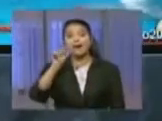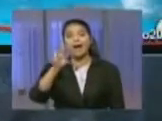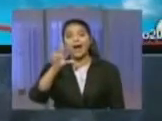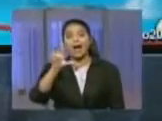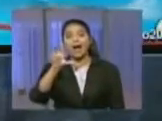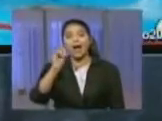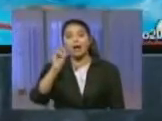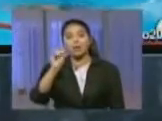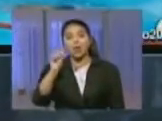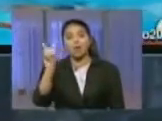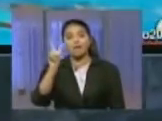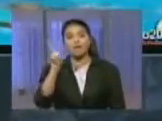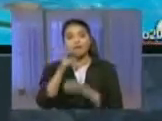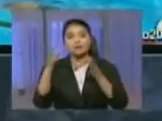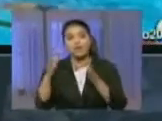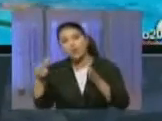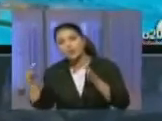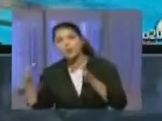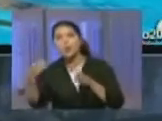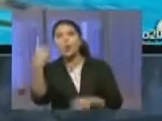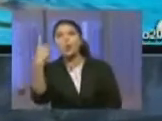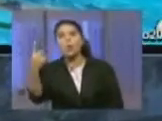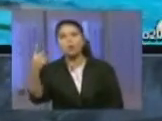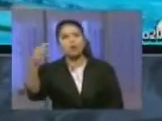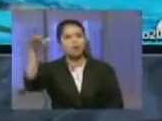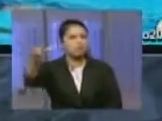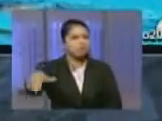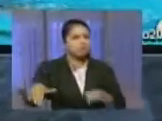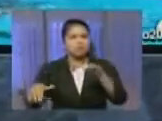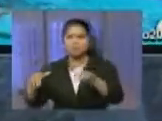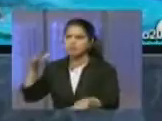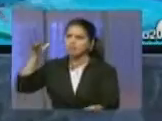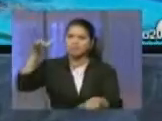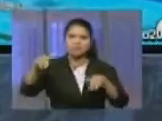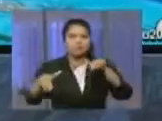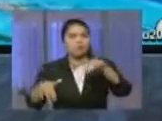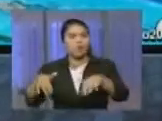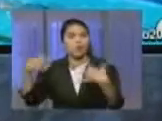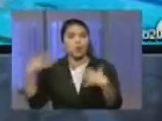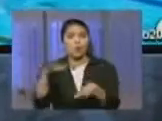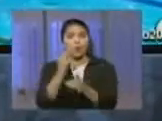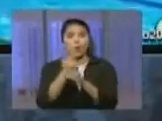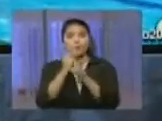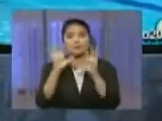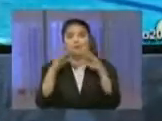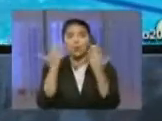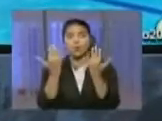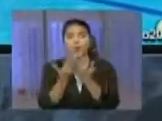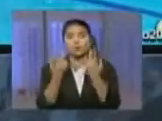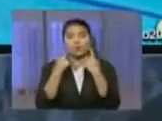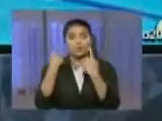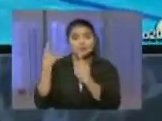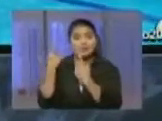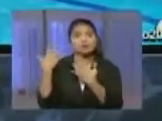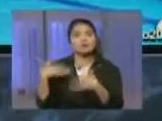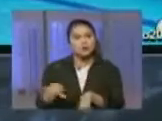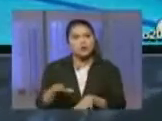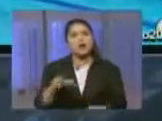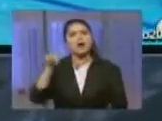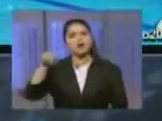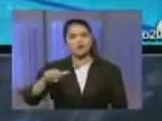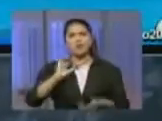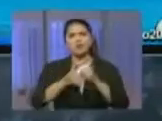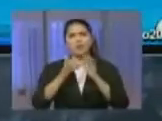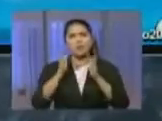el carril dándole la batalla a los gigantes del mundo allí demostrando que la generación de oro va